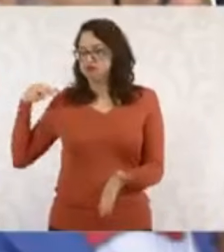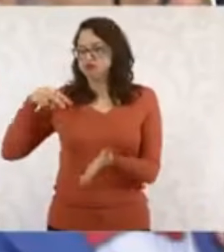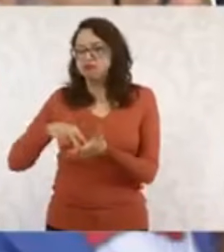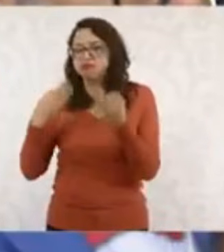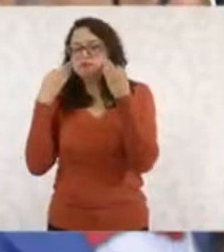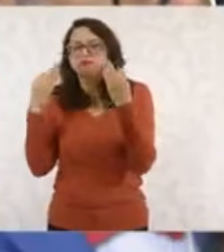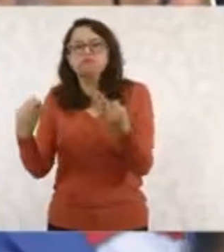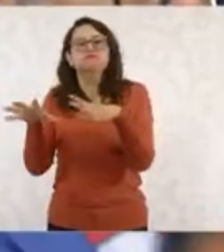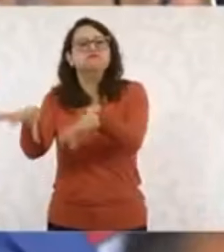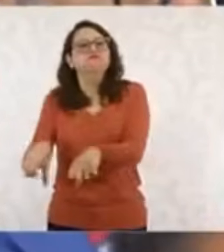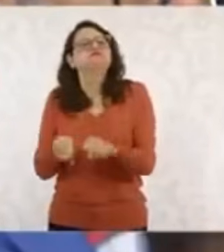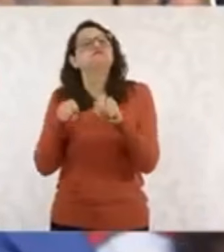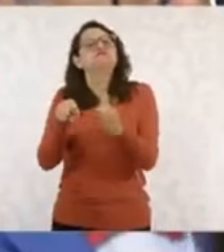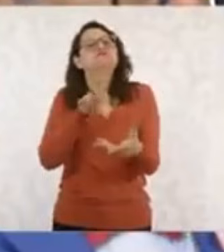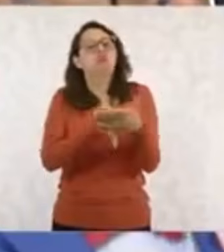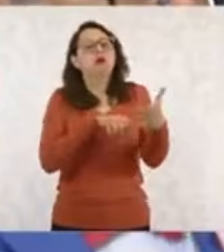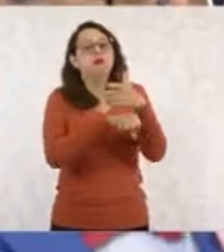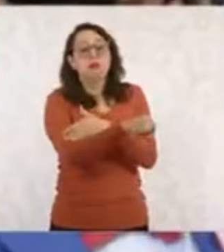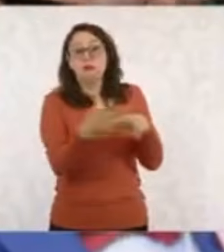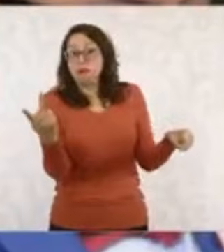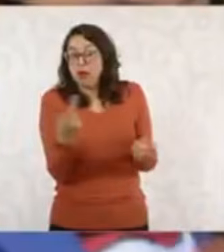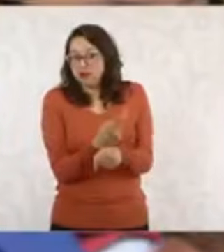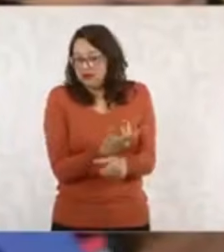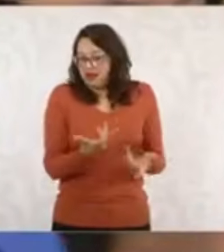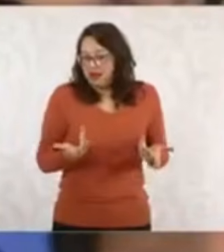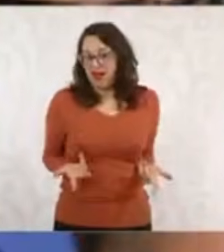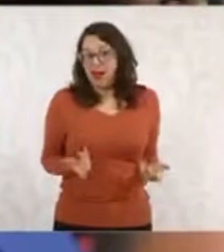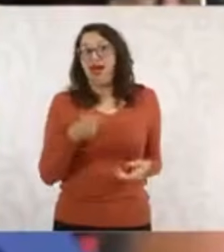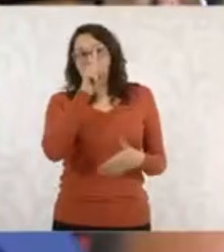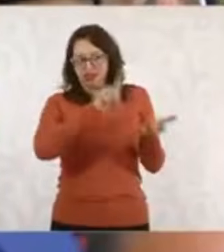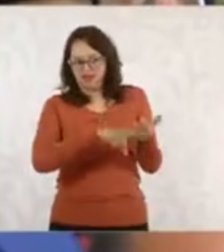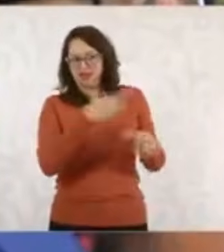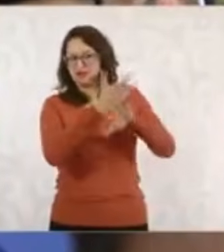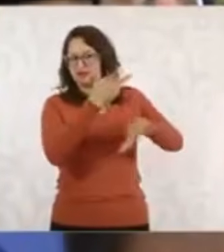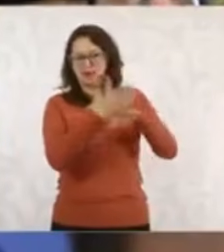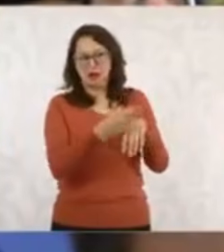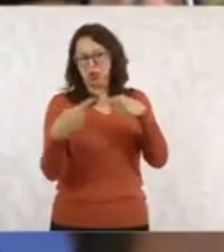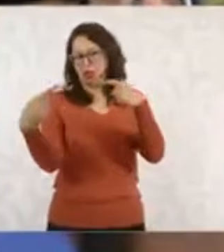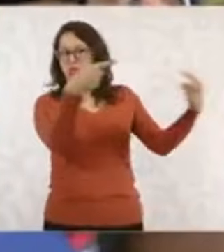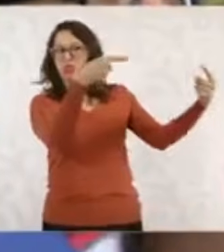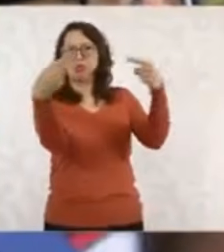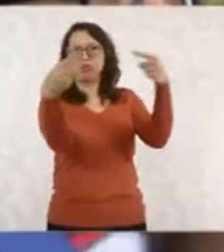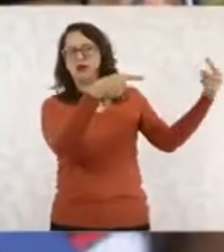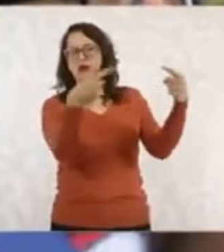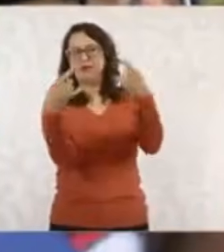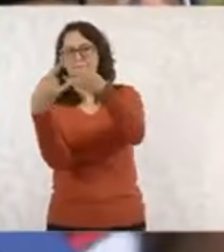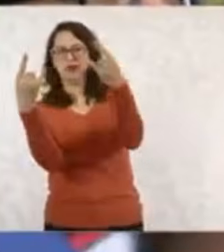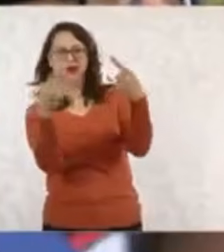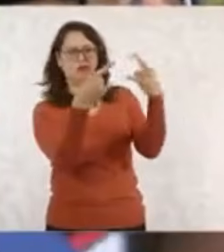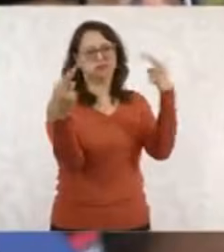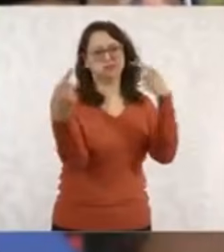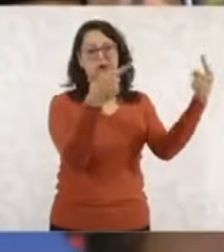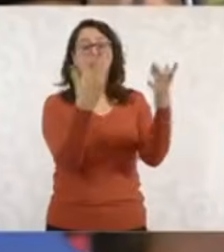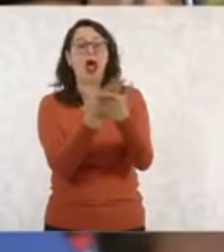acción. Entiendo que hay dos versiones, incluso en el gobierno estadounidense, y ahora con el abogado que también